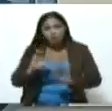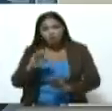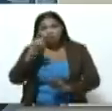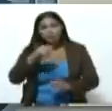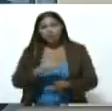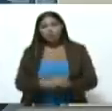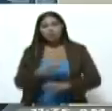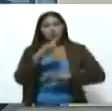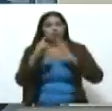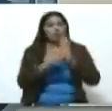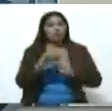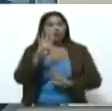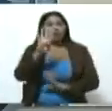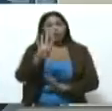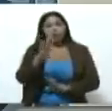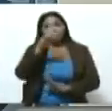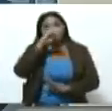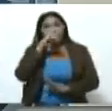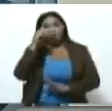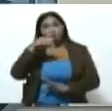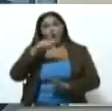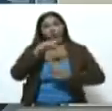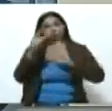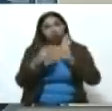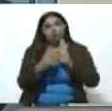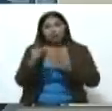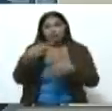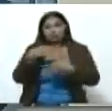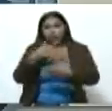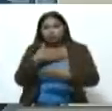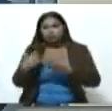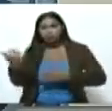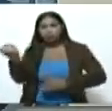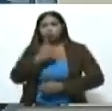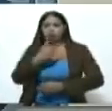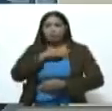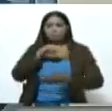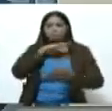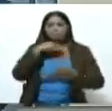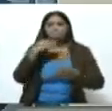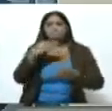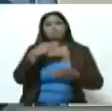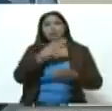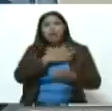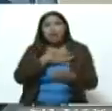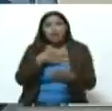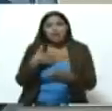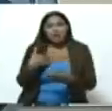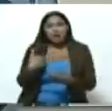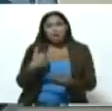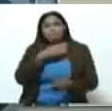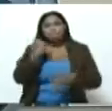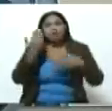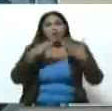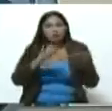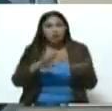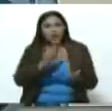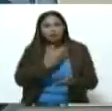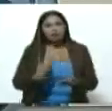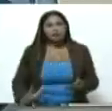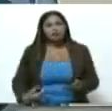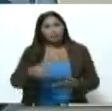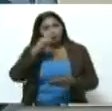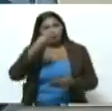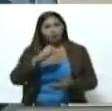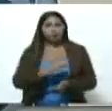se cumplen 4 años de aquel intento criminal que pudo haber causado simple